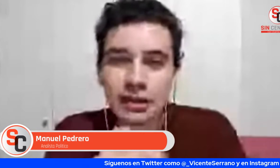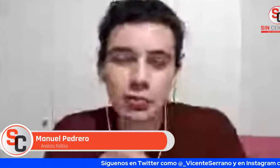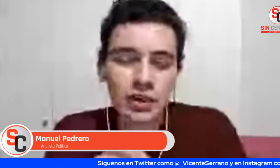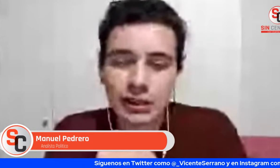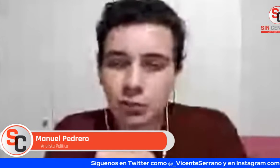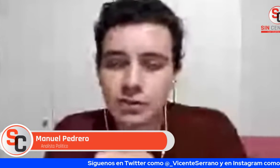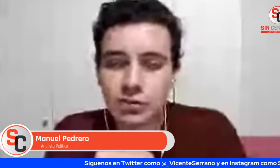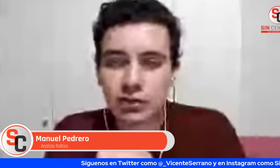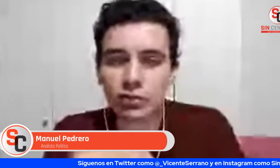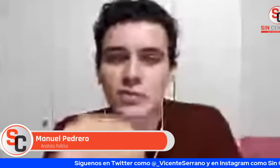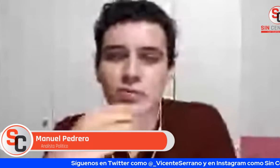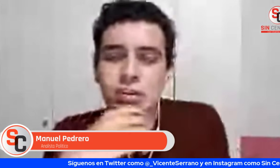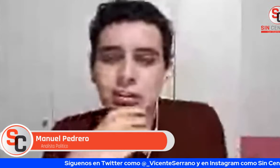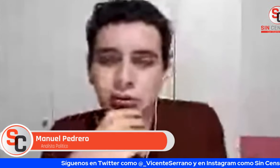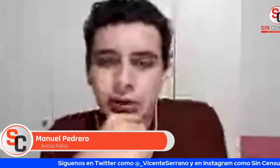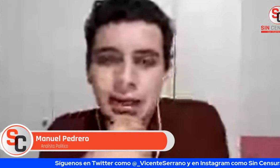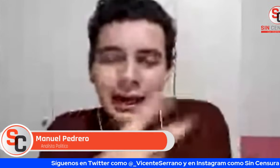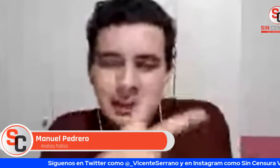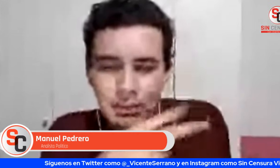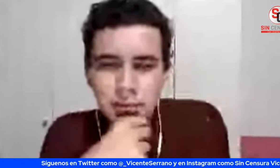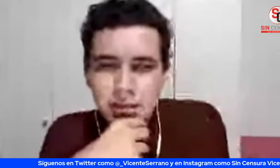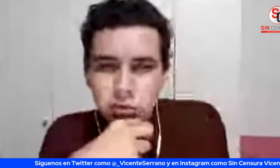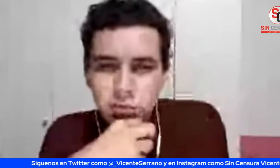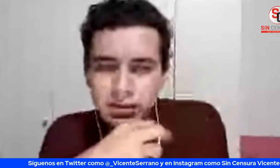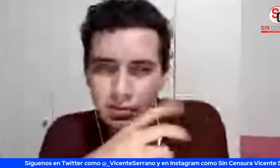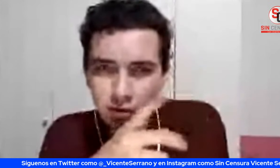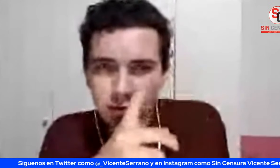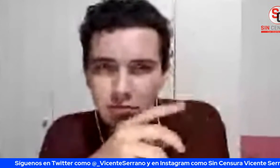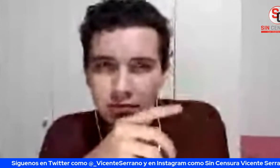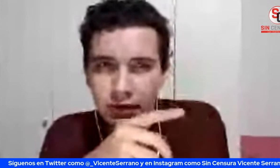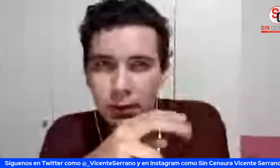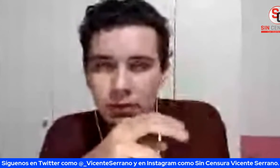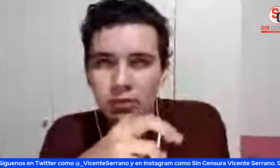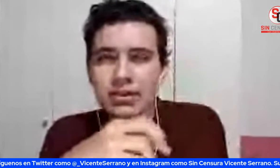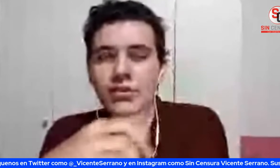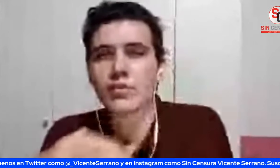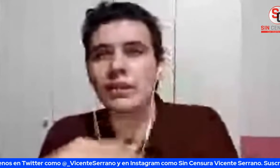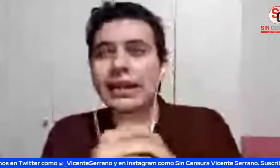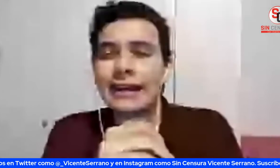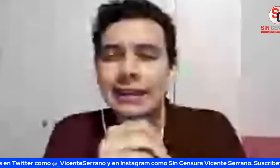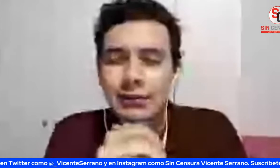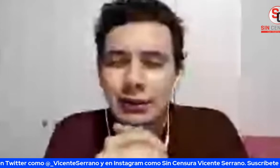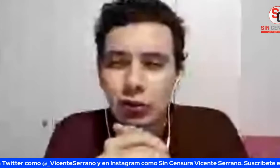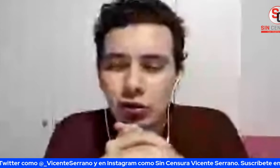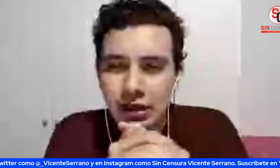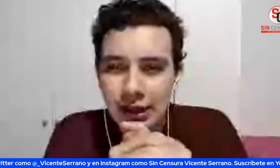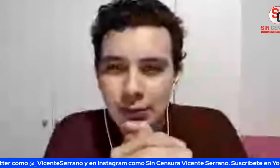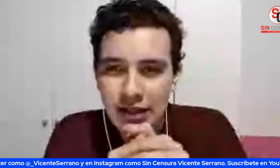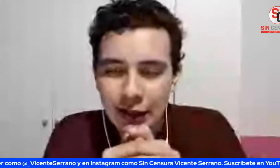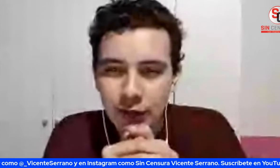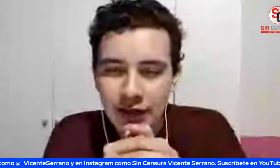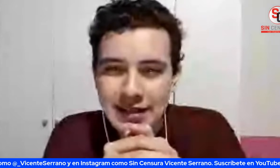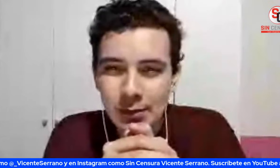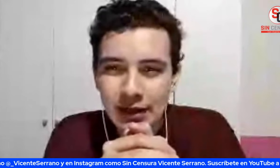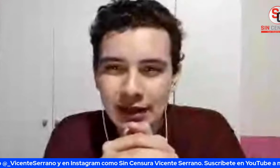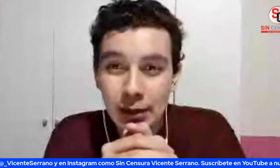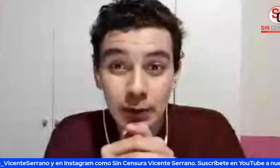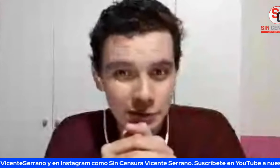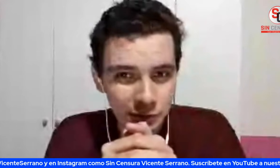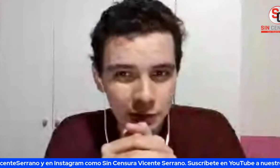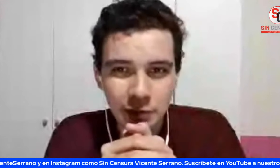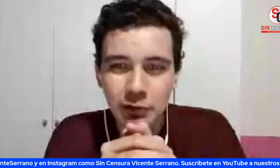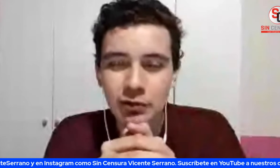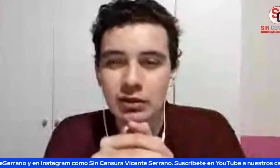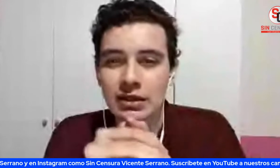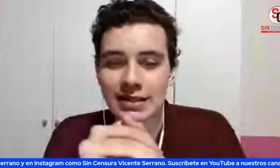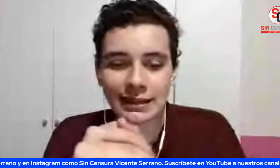no hay dictadura y que López Obrador no es un dictador. Las primeras 2 veces, no recuerdo si fue la primera o la segunda, que vino Jorge Ramos a la conferencia mañanera,